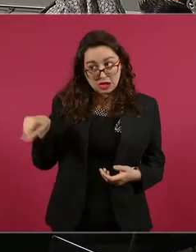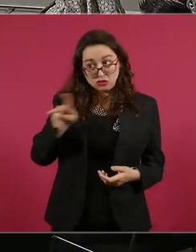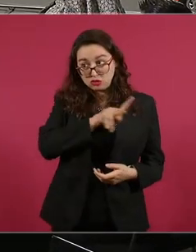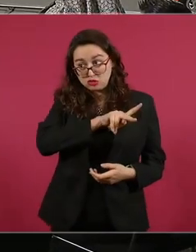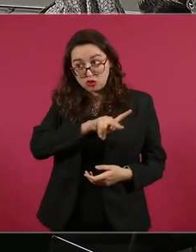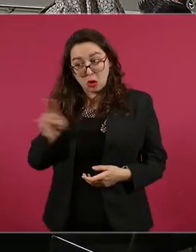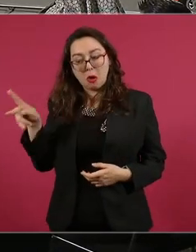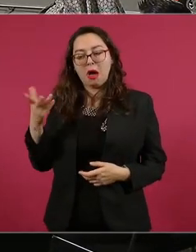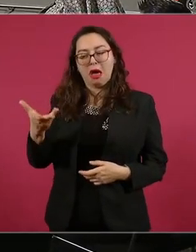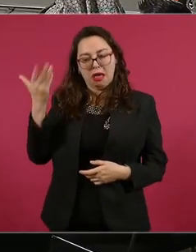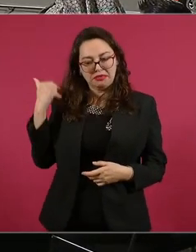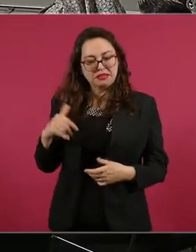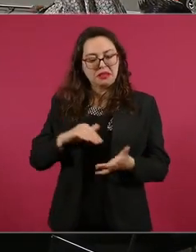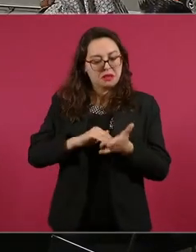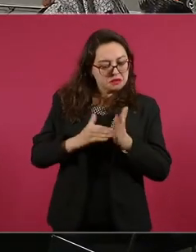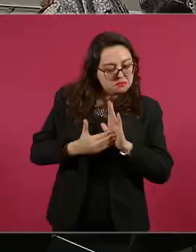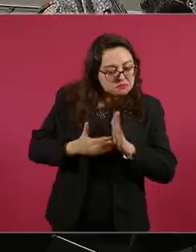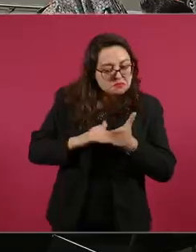desprestigio.